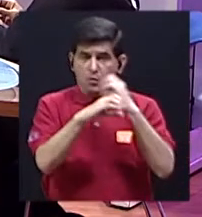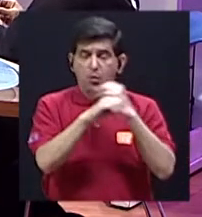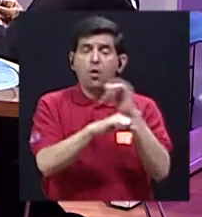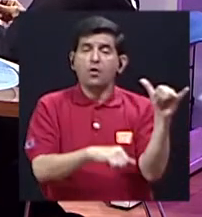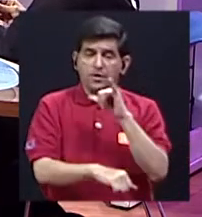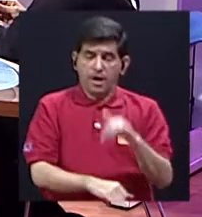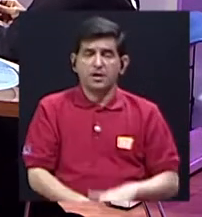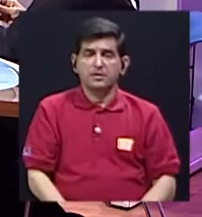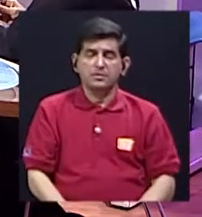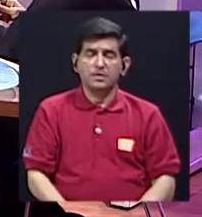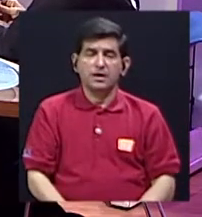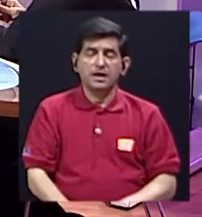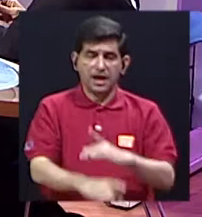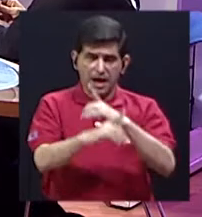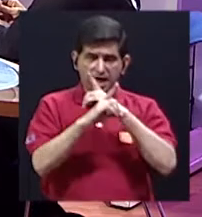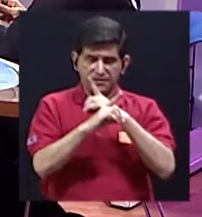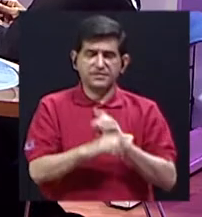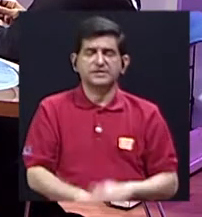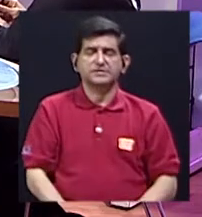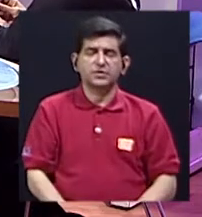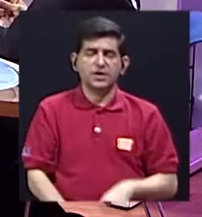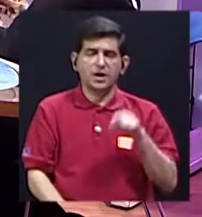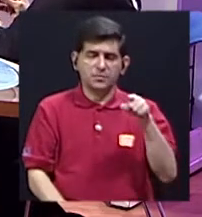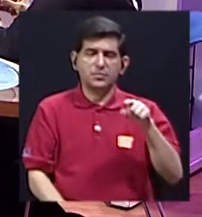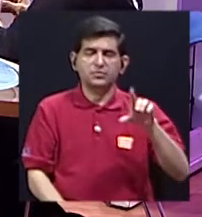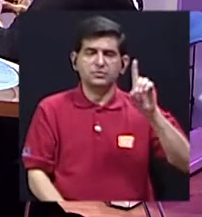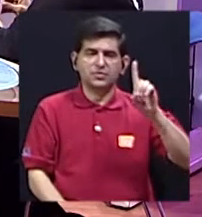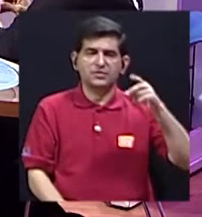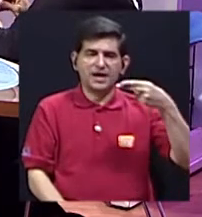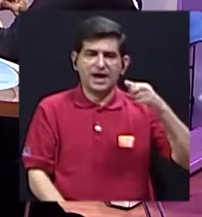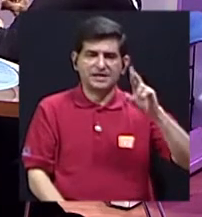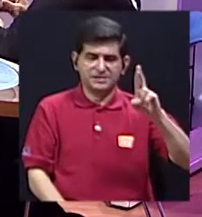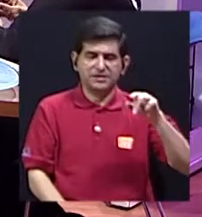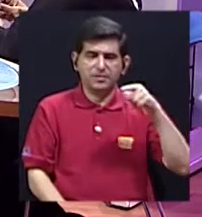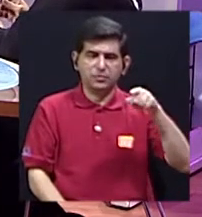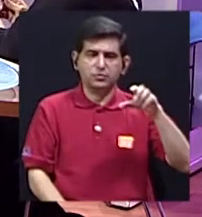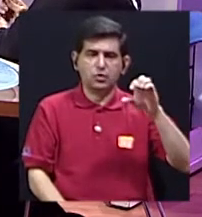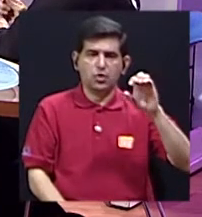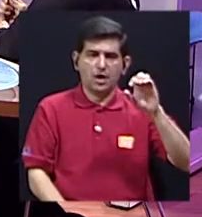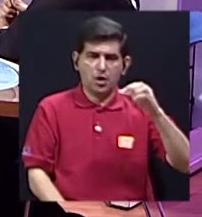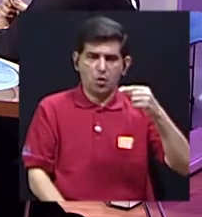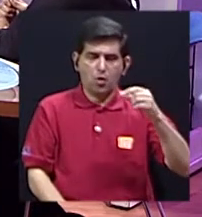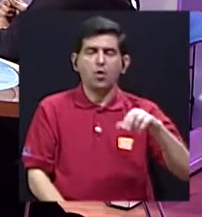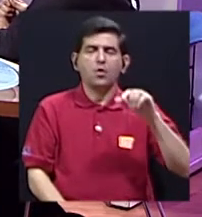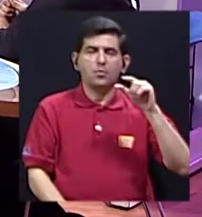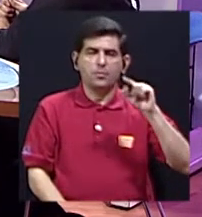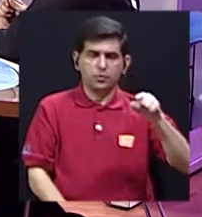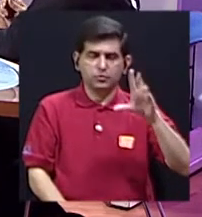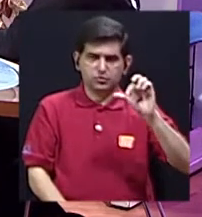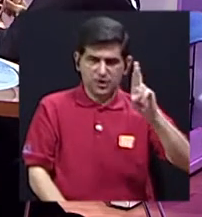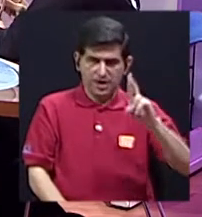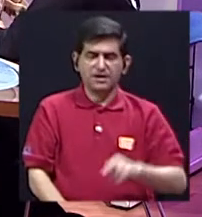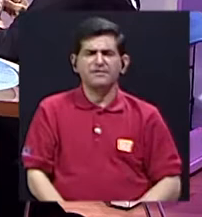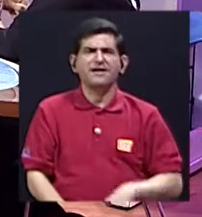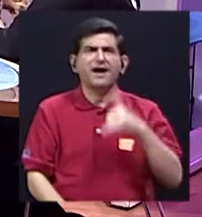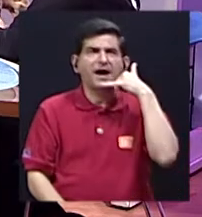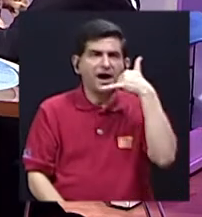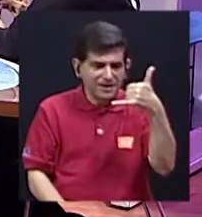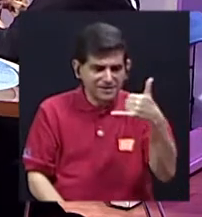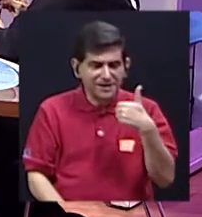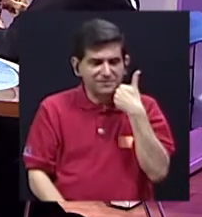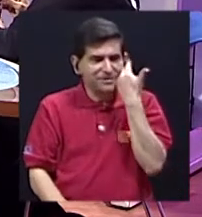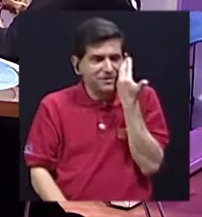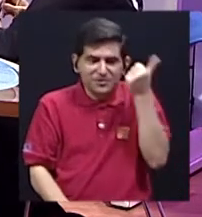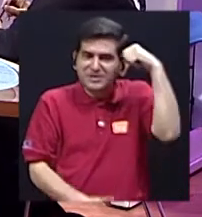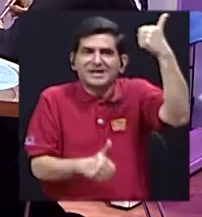a defensoría punto de hr punto g o punto cero y el teléfono el teléfono ay qué vergüenza viera